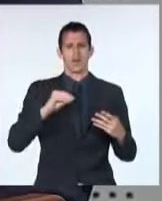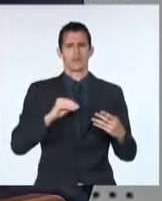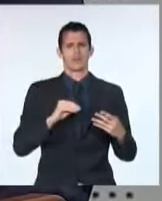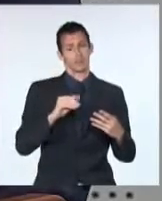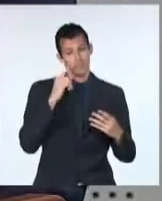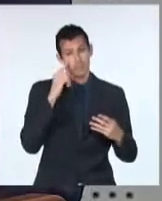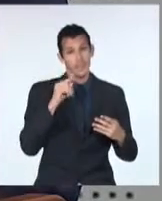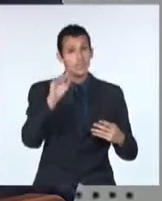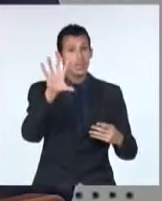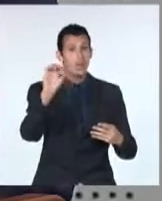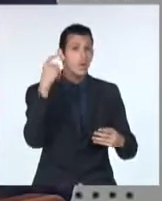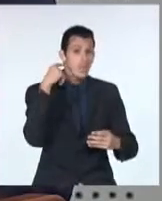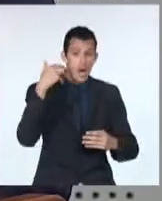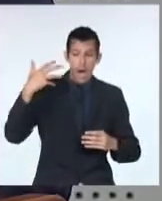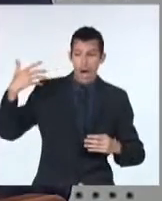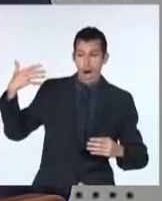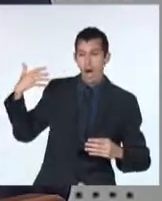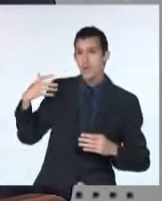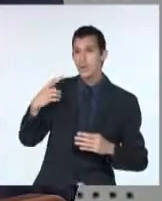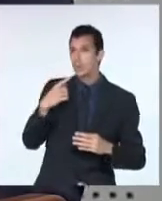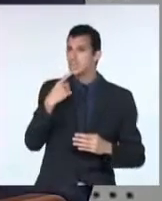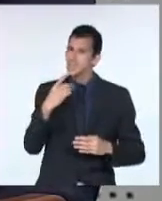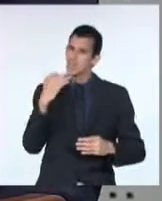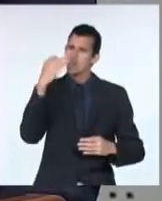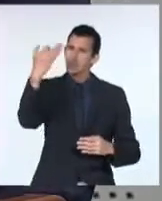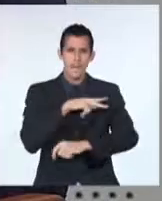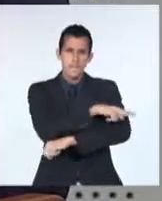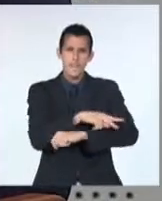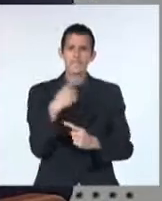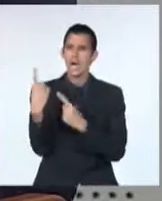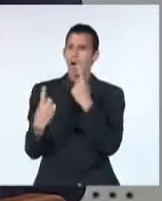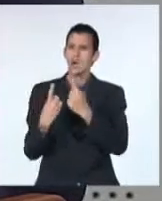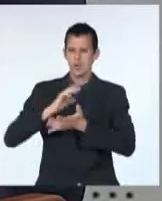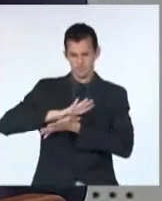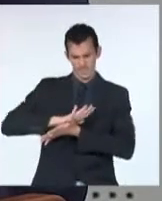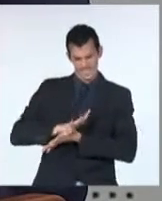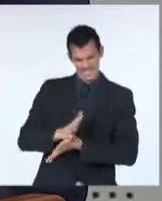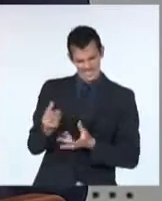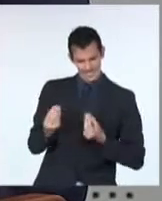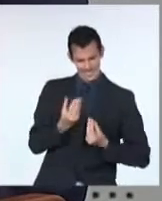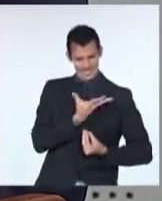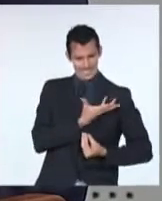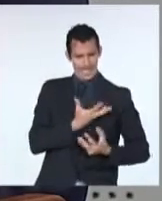sur cambiar las reglas del juego. Es la hora de los